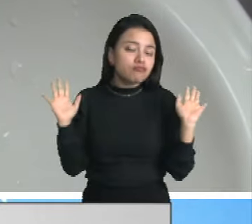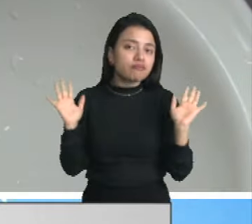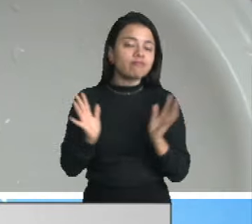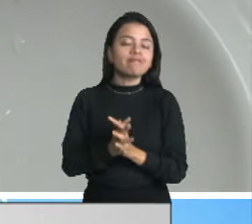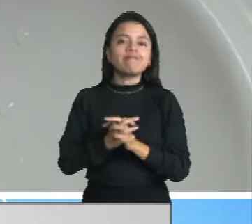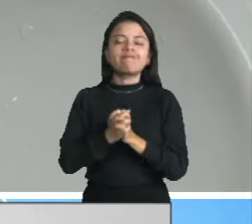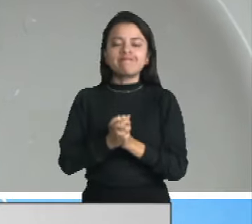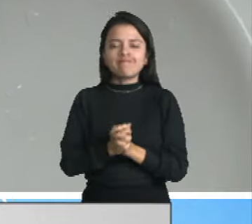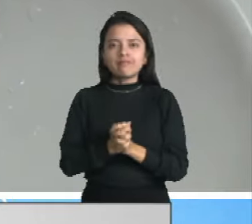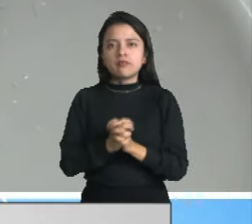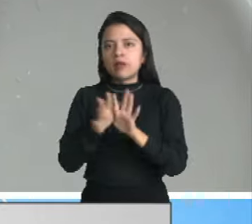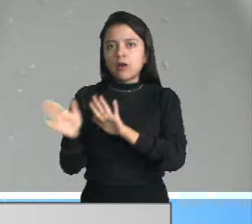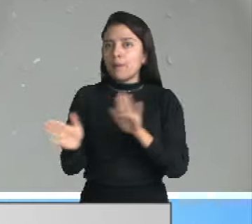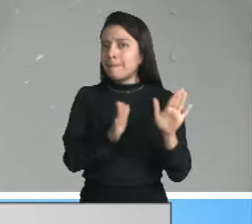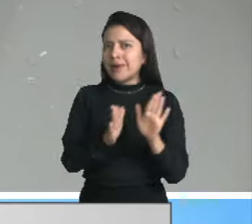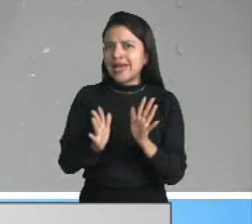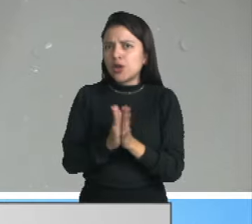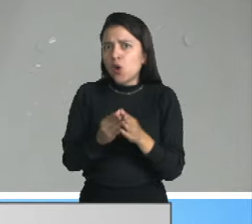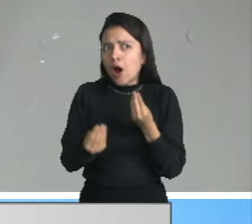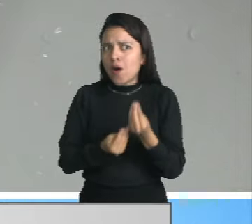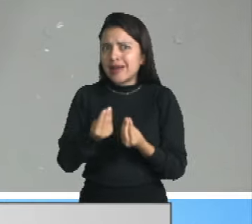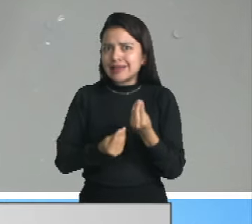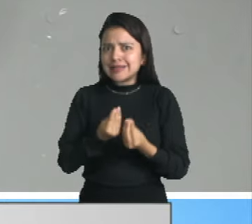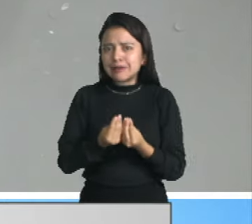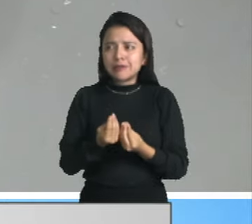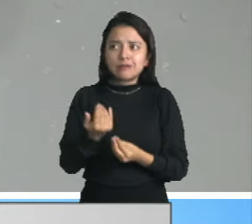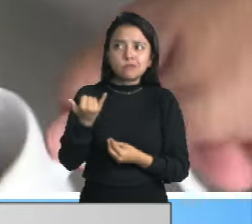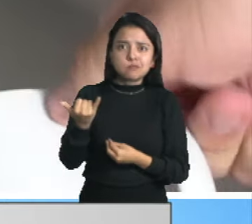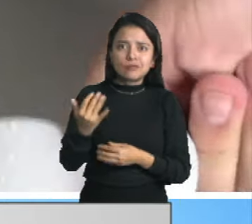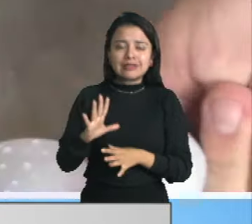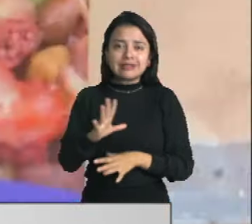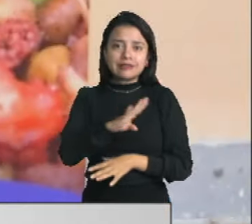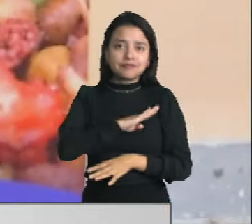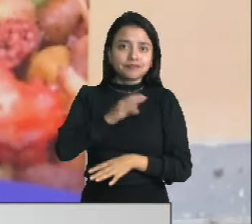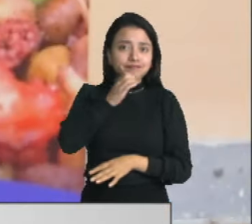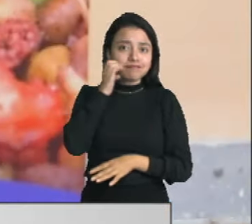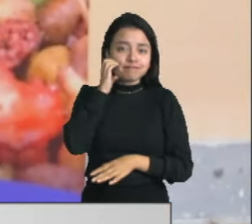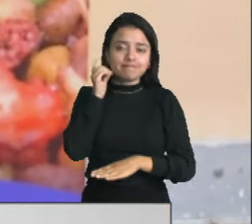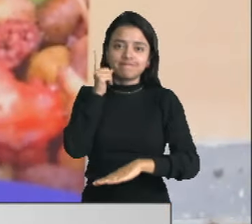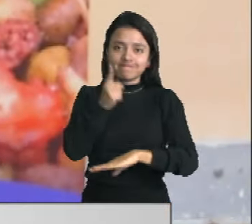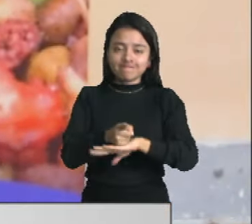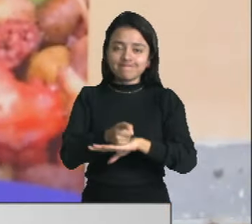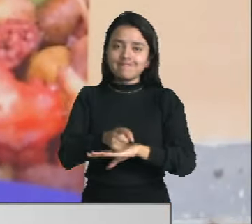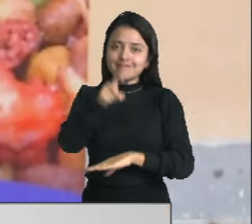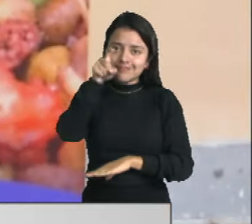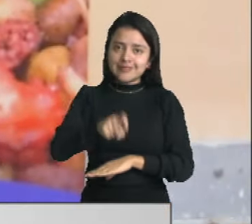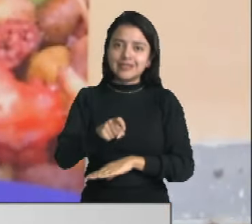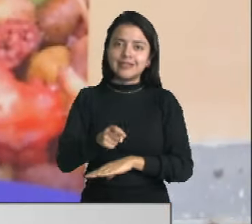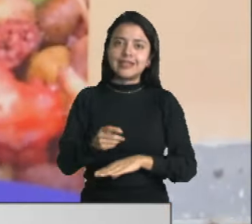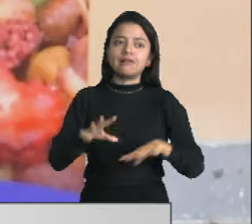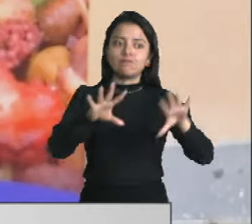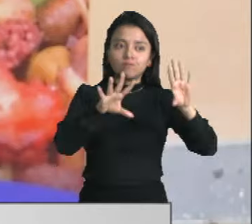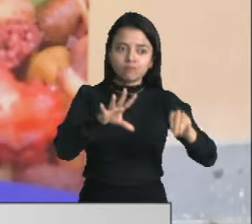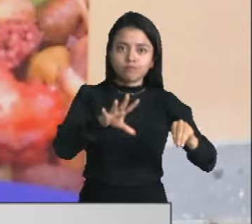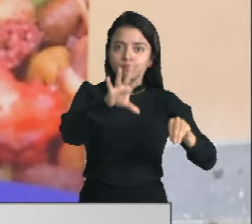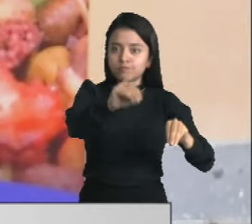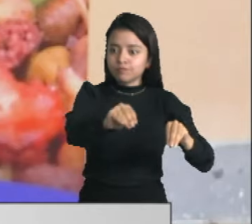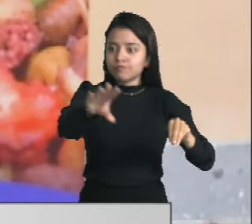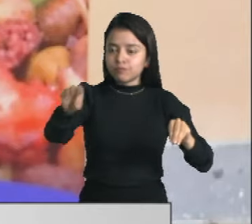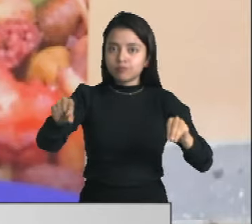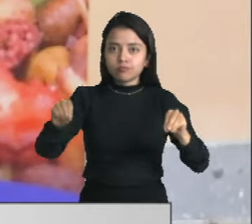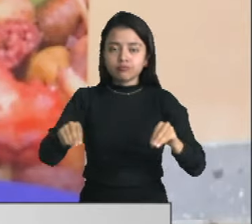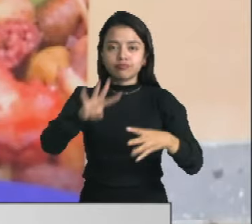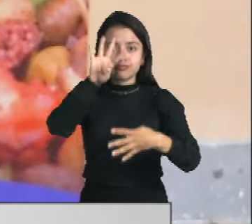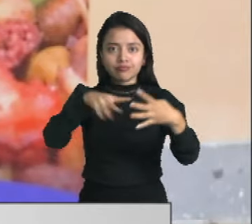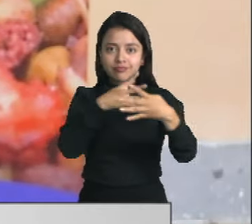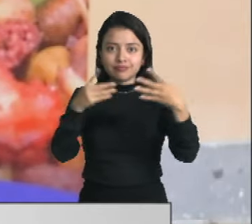mientras tanto, la capital de la República y la alcaldía de Carlos Fernando Galán ha tomado la decisión de endurecer ese racionamiento que, recordemos, empieza con el calendario